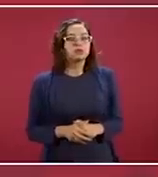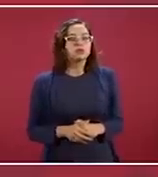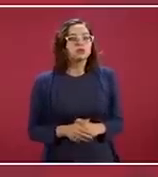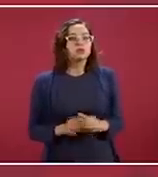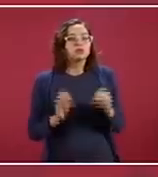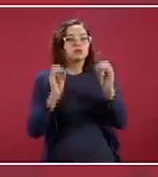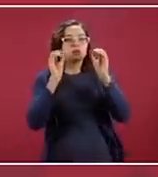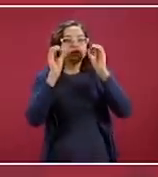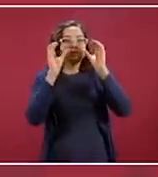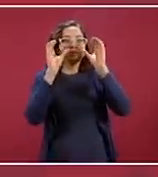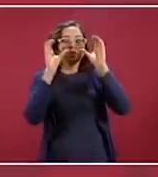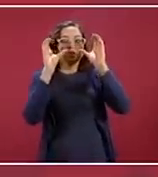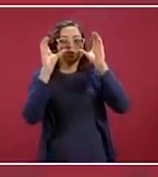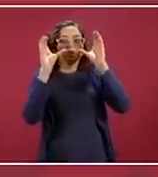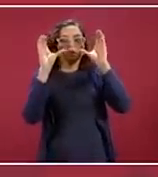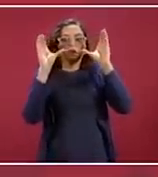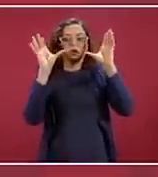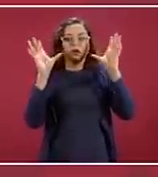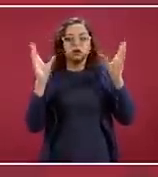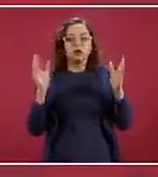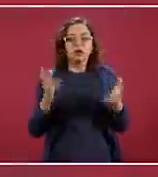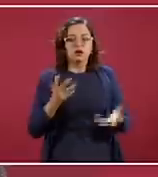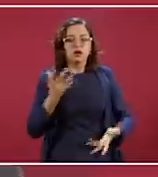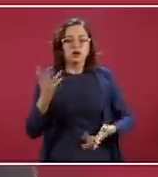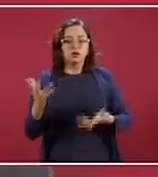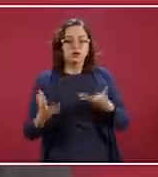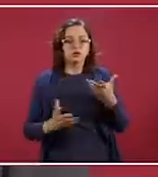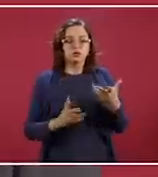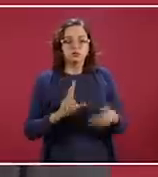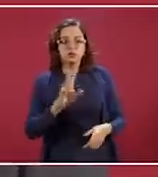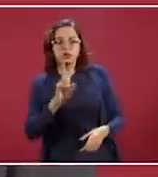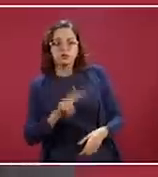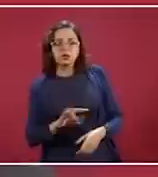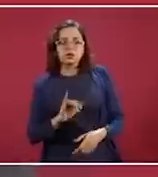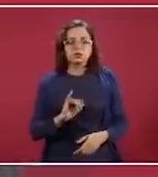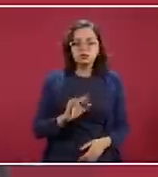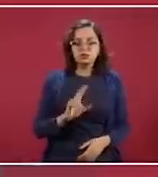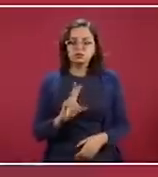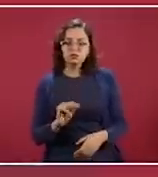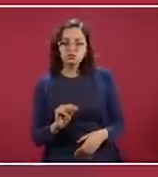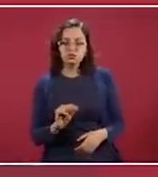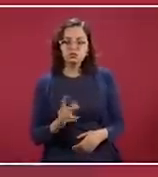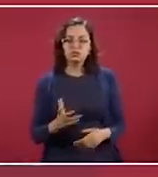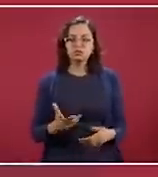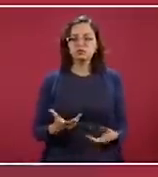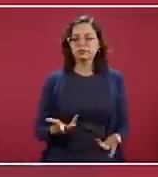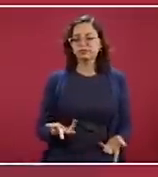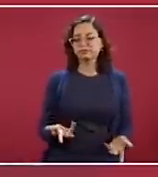pues, ¿será cierto?